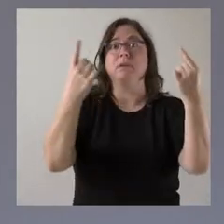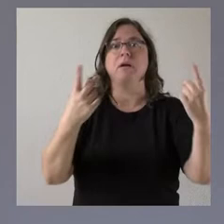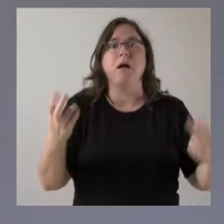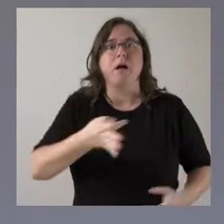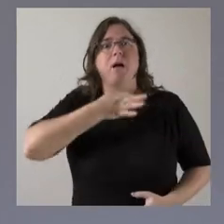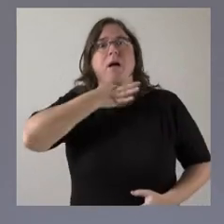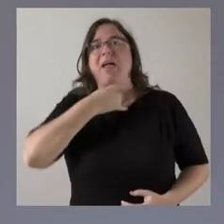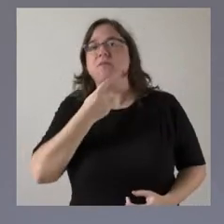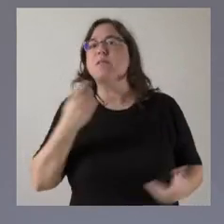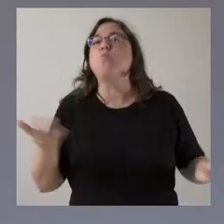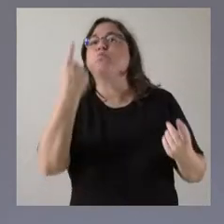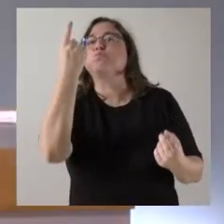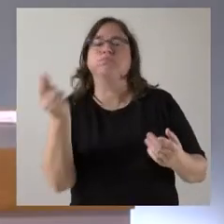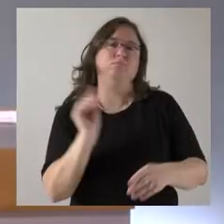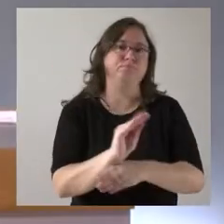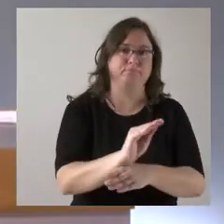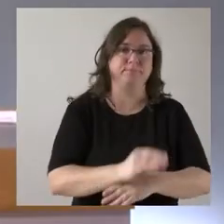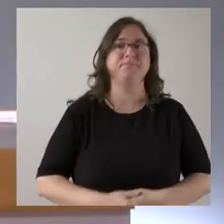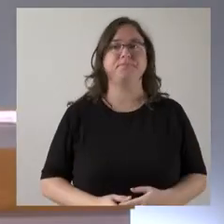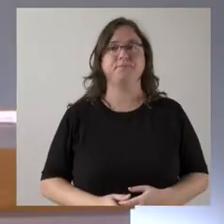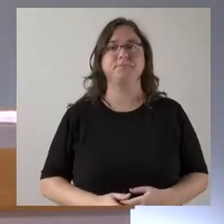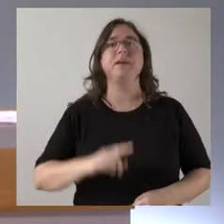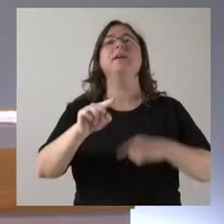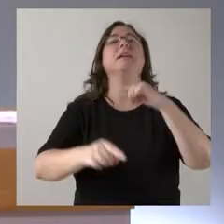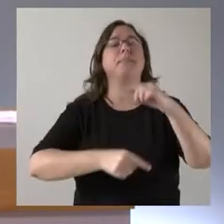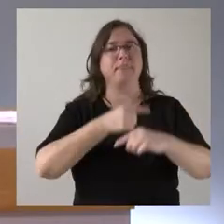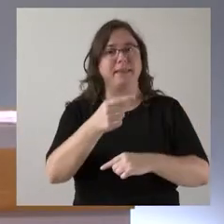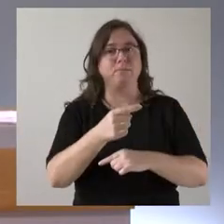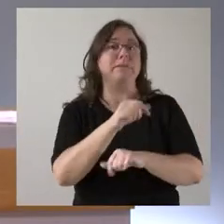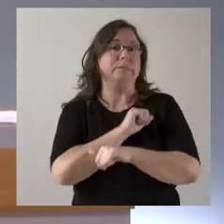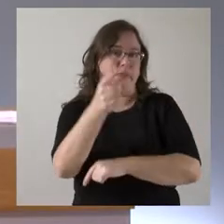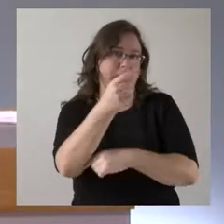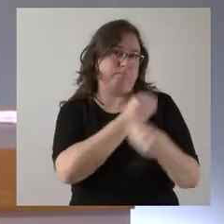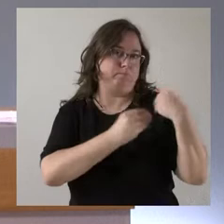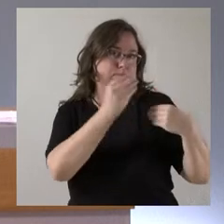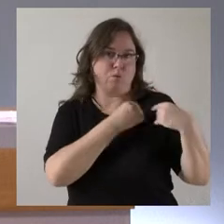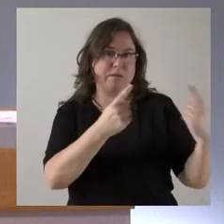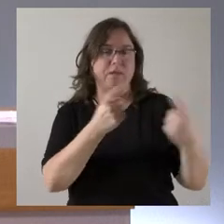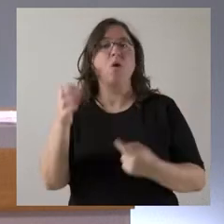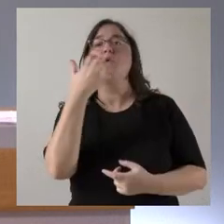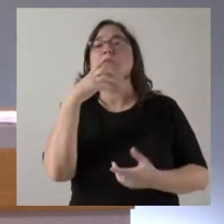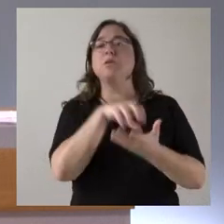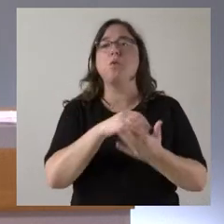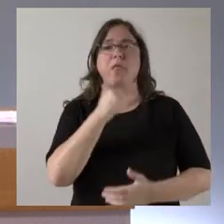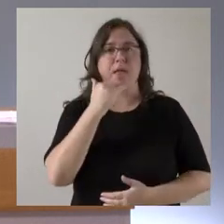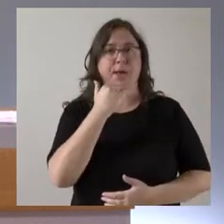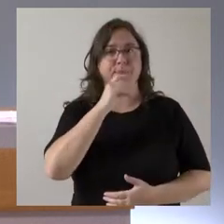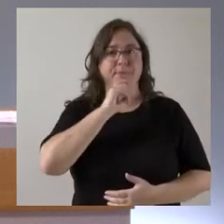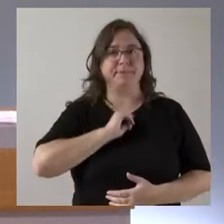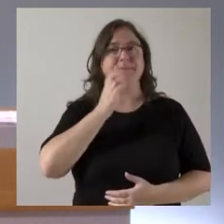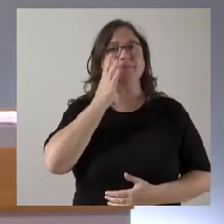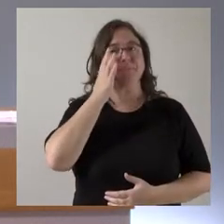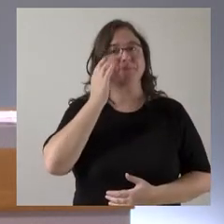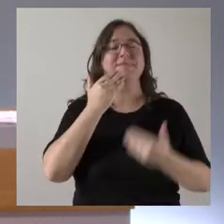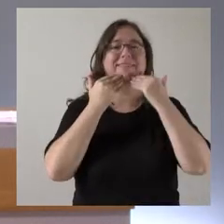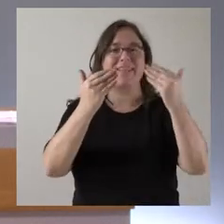este tipo de ayudas quedó posteriormente a la espera de sus preguntas o si tienen alguna duda o necesitan alguna aclaración al